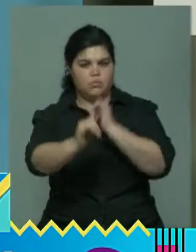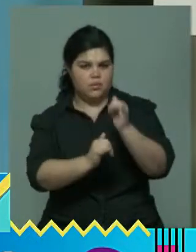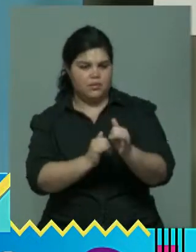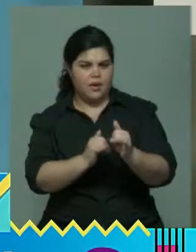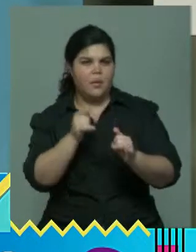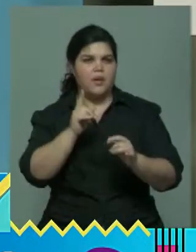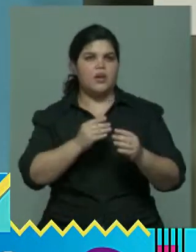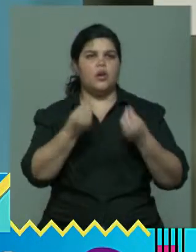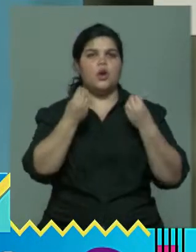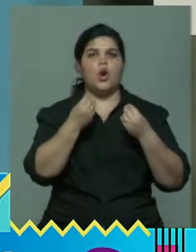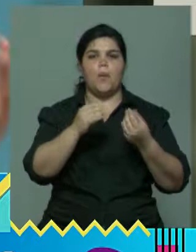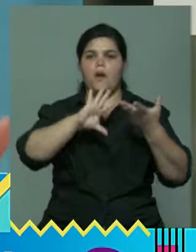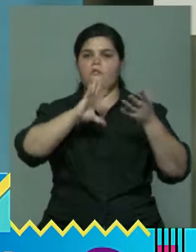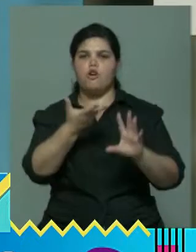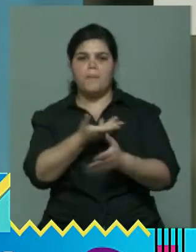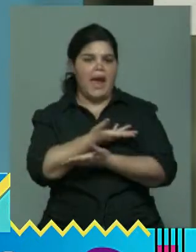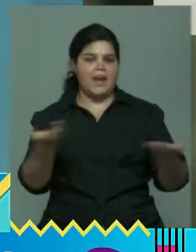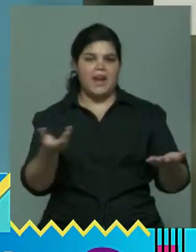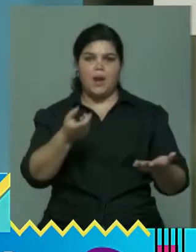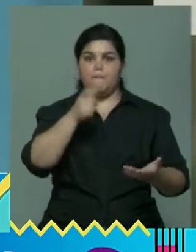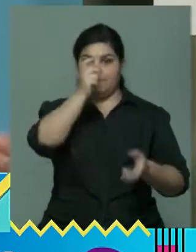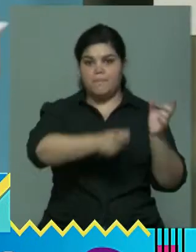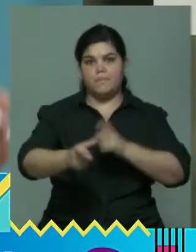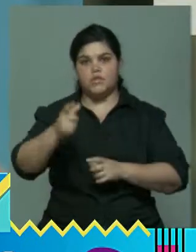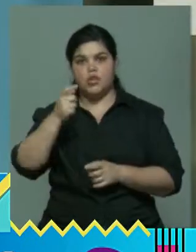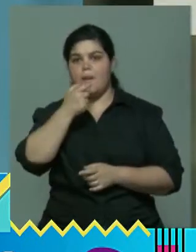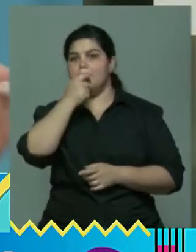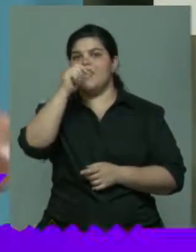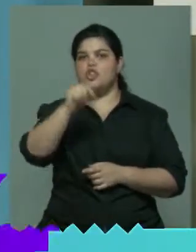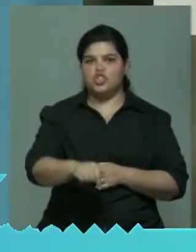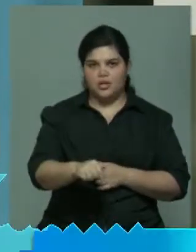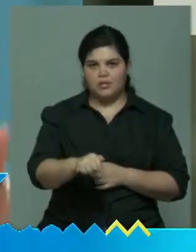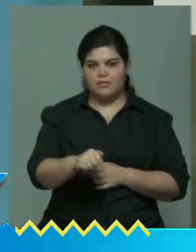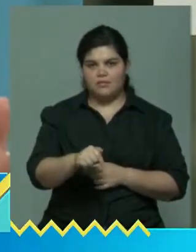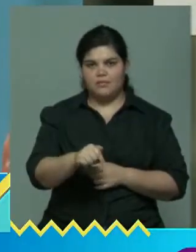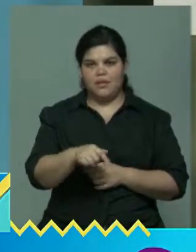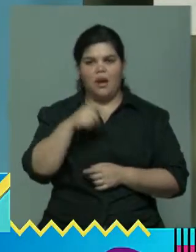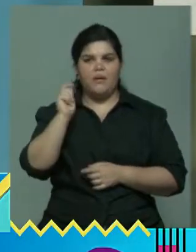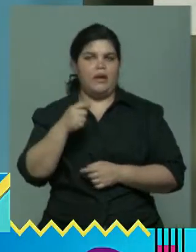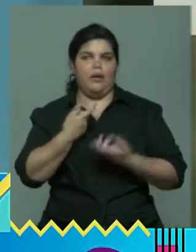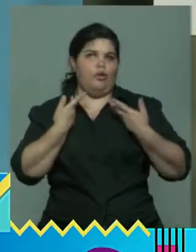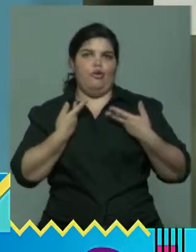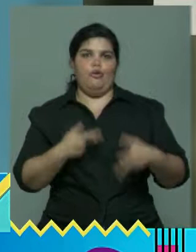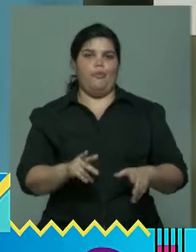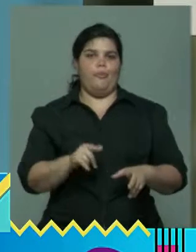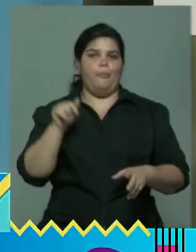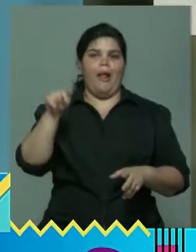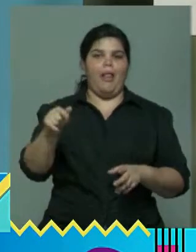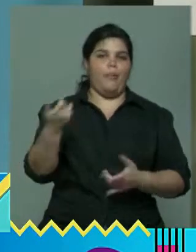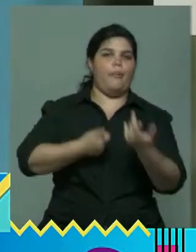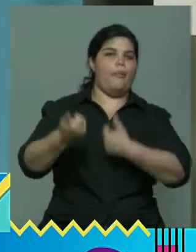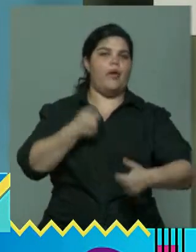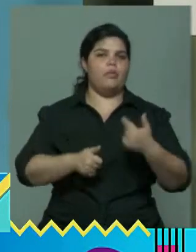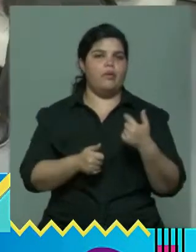el perfil de los mendocinos en general, ¿no? Tratando de no puntualizar, pero sí qué es lo que más se escucha, lo que más se puede ver. ¿Quién se anima